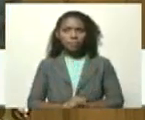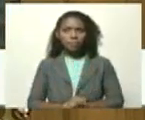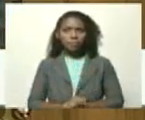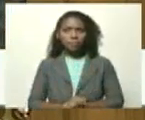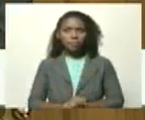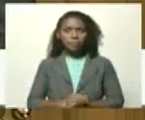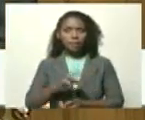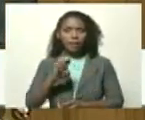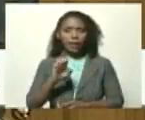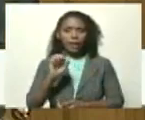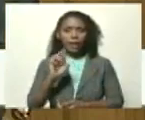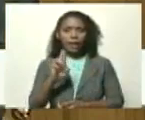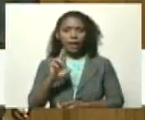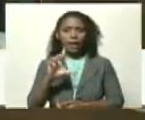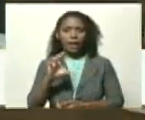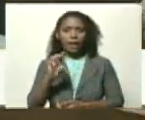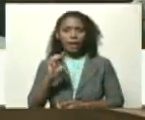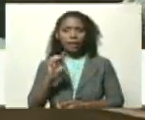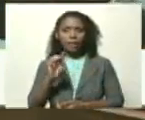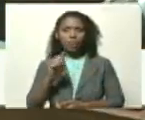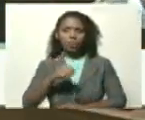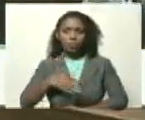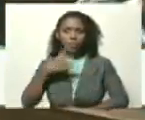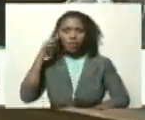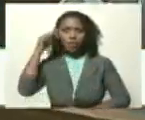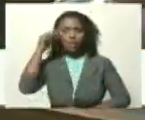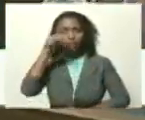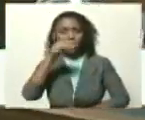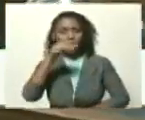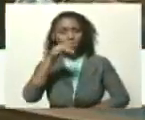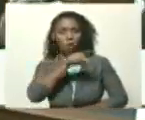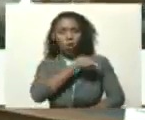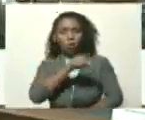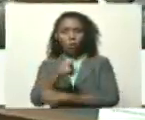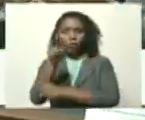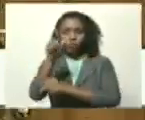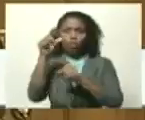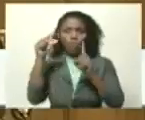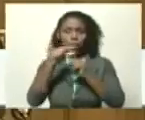Earle, pudiste ver cumplida tu palabra,